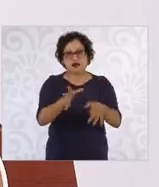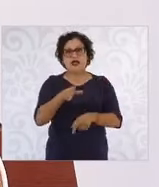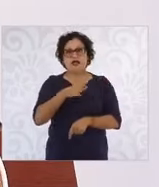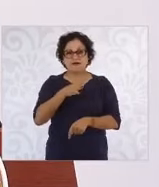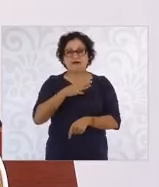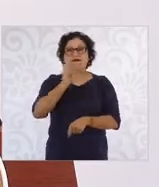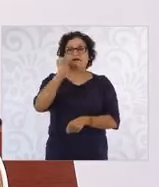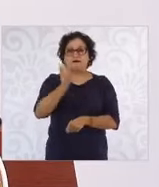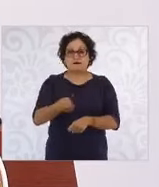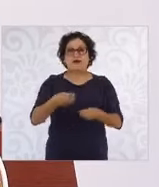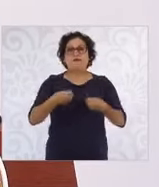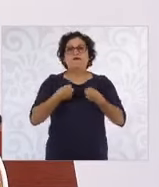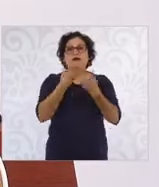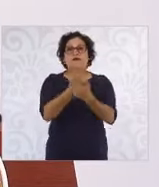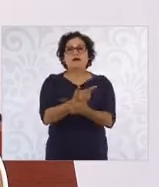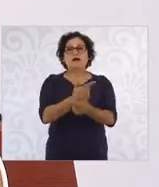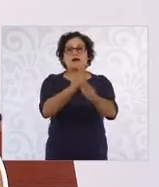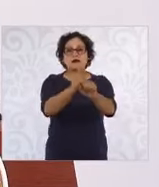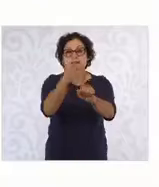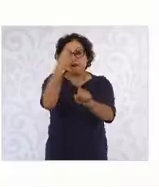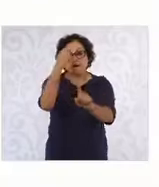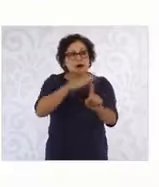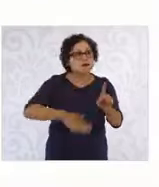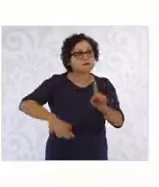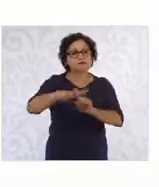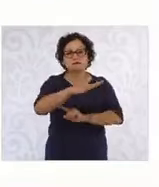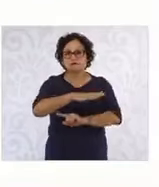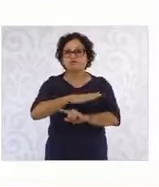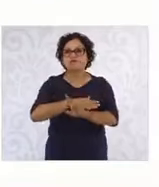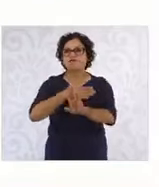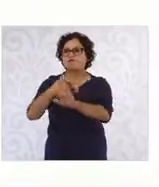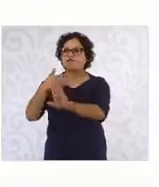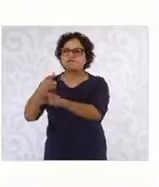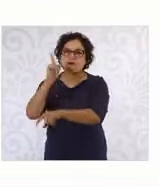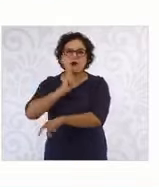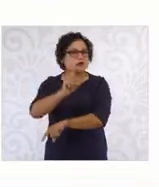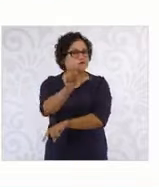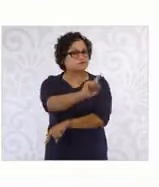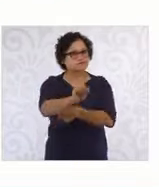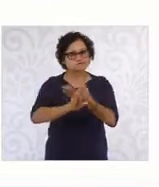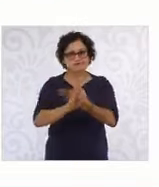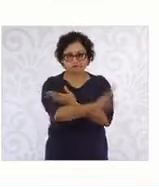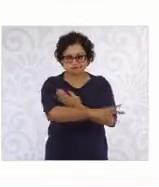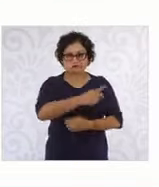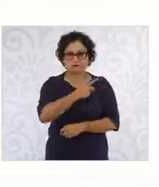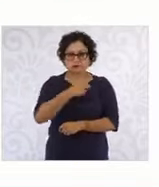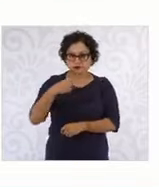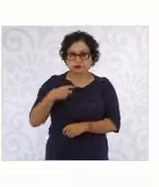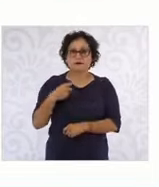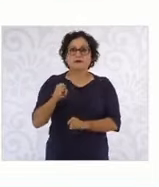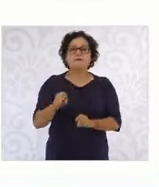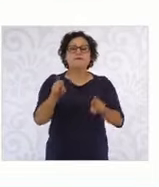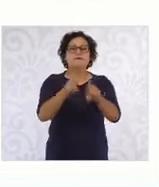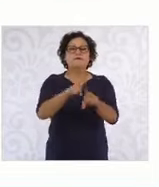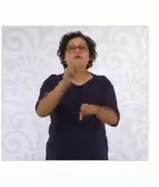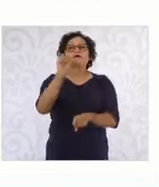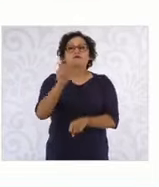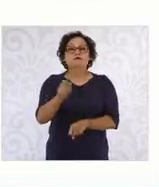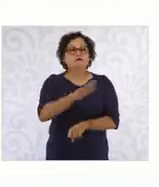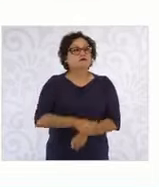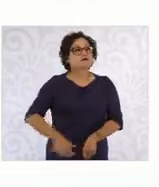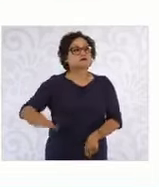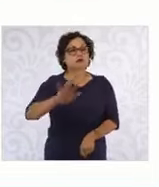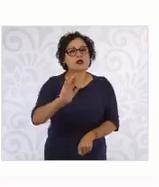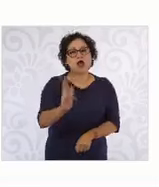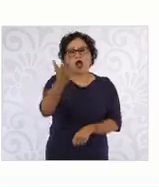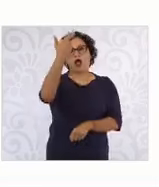de violencias y se establecen estos deberes reforzados del Estado mexicano, que es reconocer que las mujeres históricamente hemos